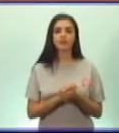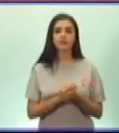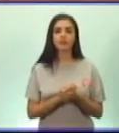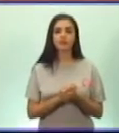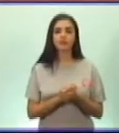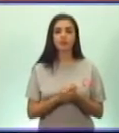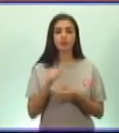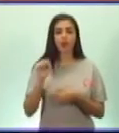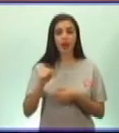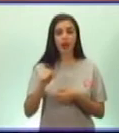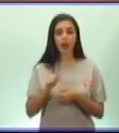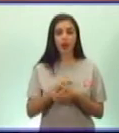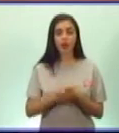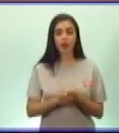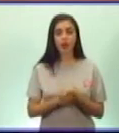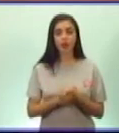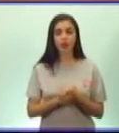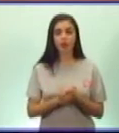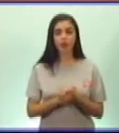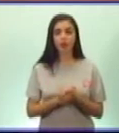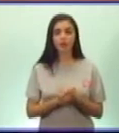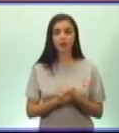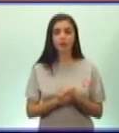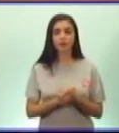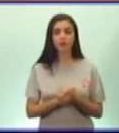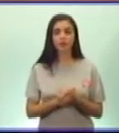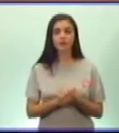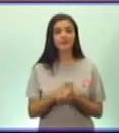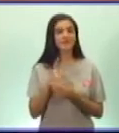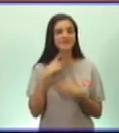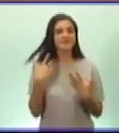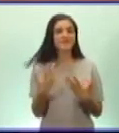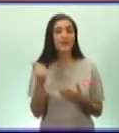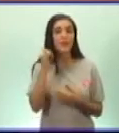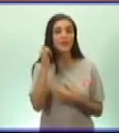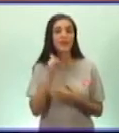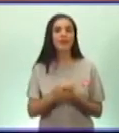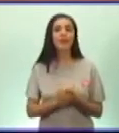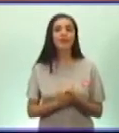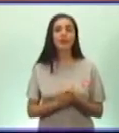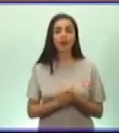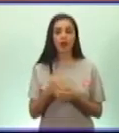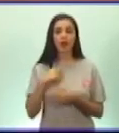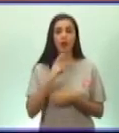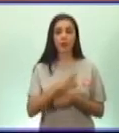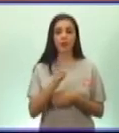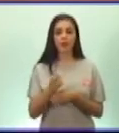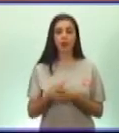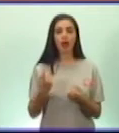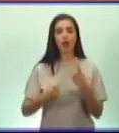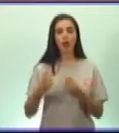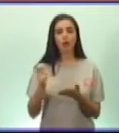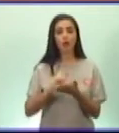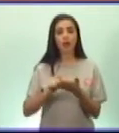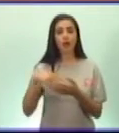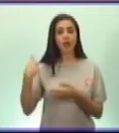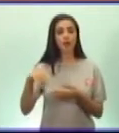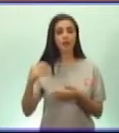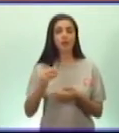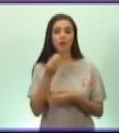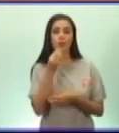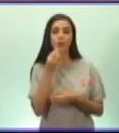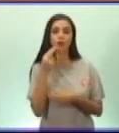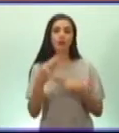Bueno, ahora vamos a orientar. ¿Qué les pareció el video? Vamos a orientar ahora algunas actividades que pueden